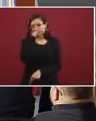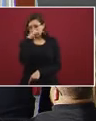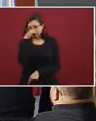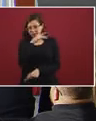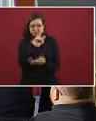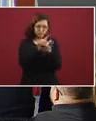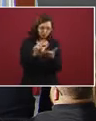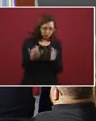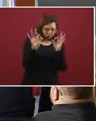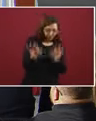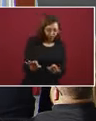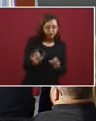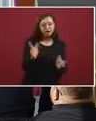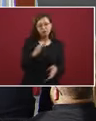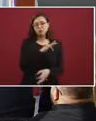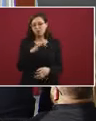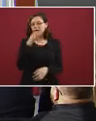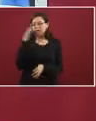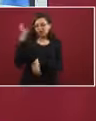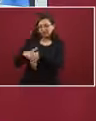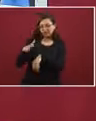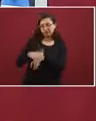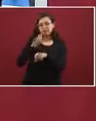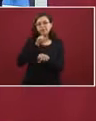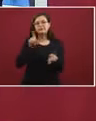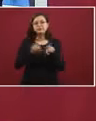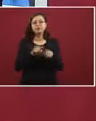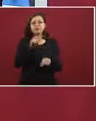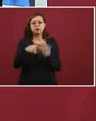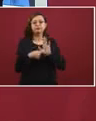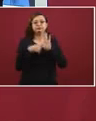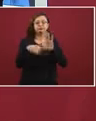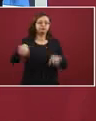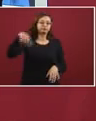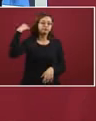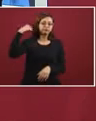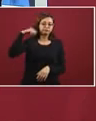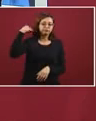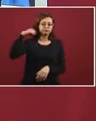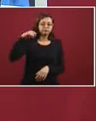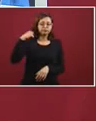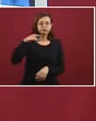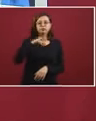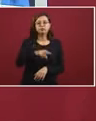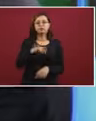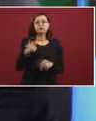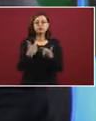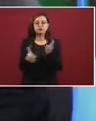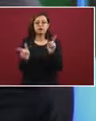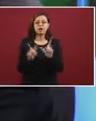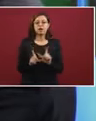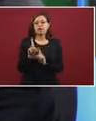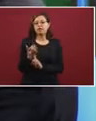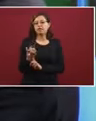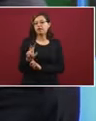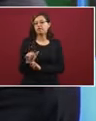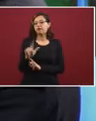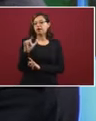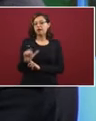está limpio. Este baño está en Tabasco, en Centro Tabasco, es de Grupo Divala, es